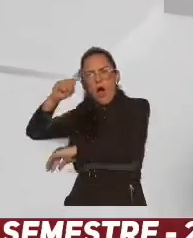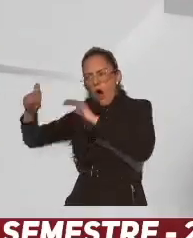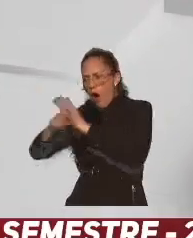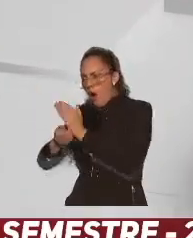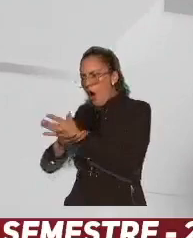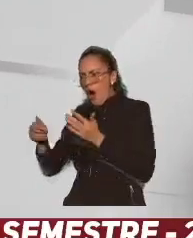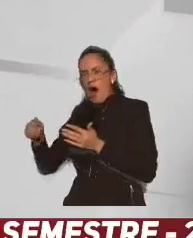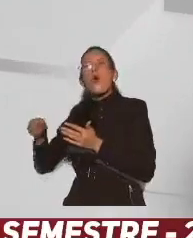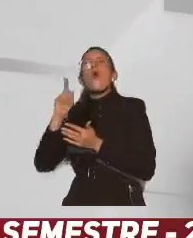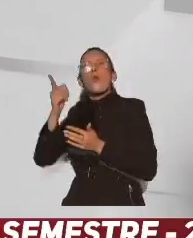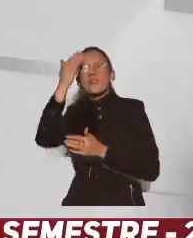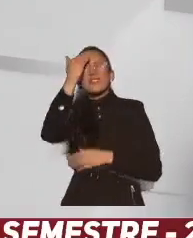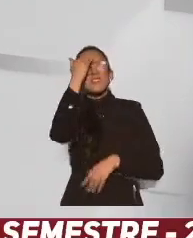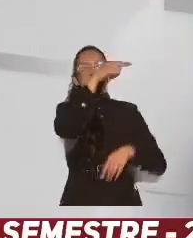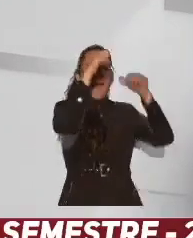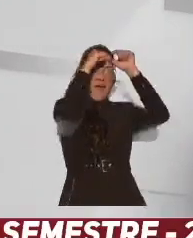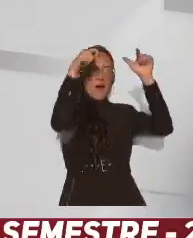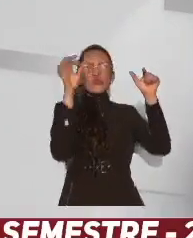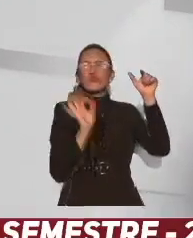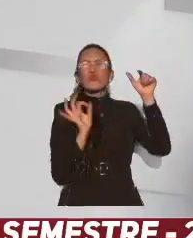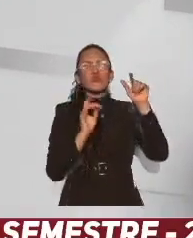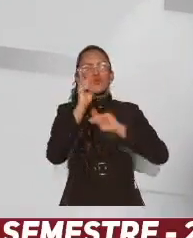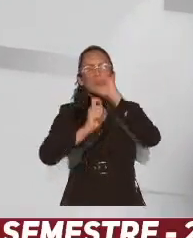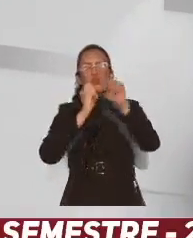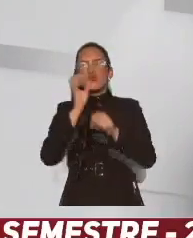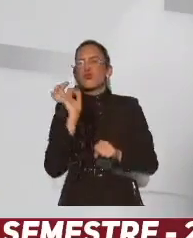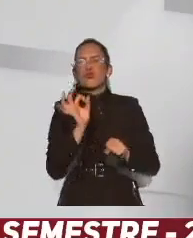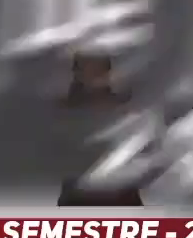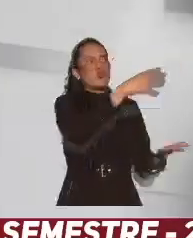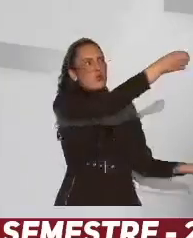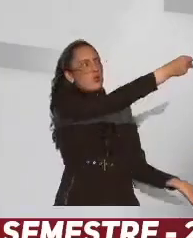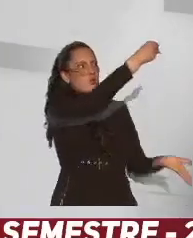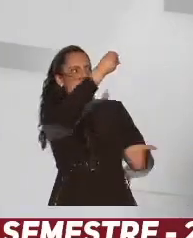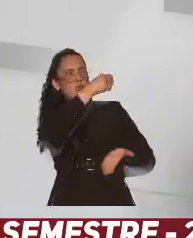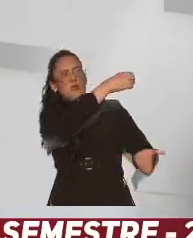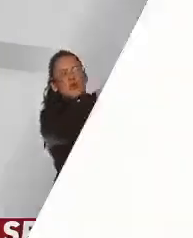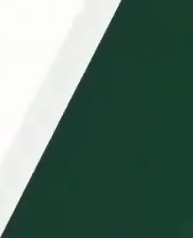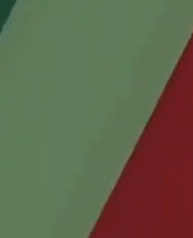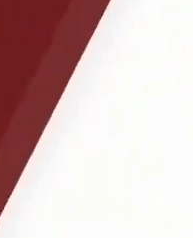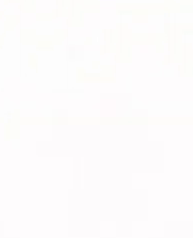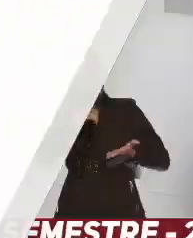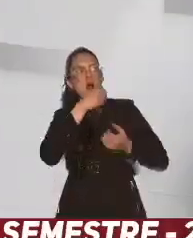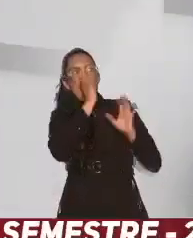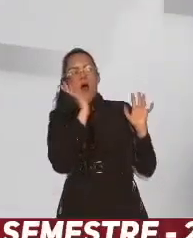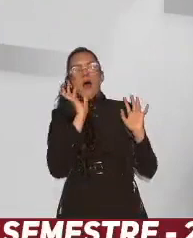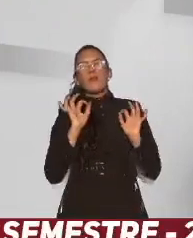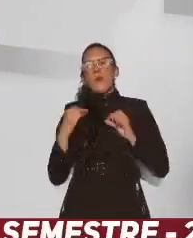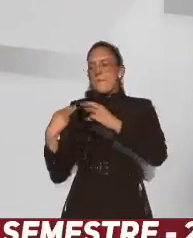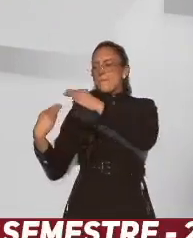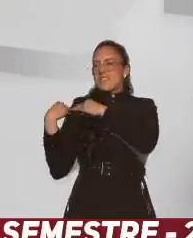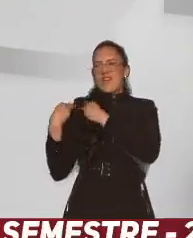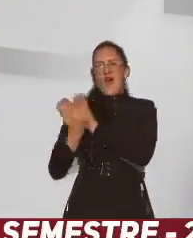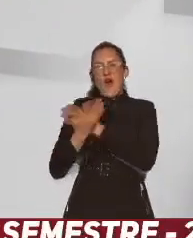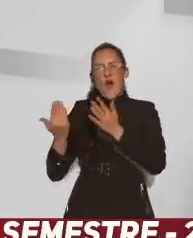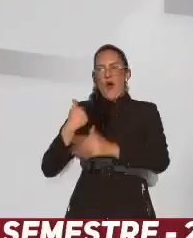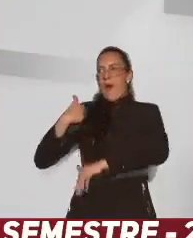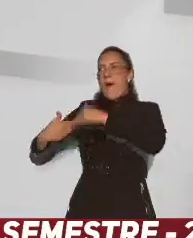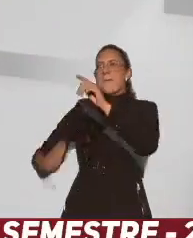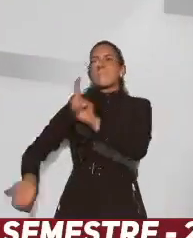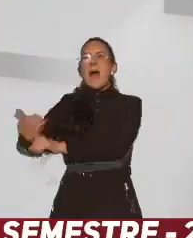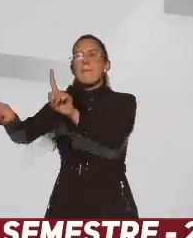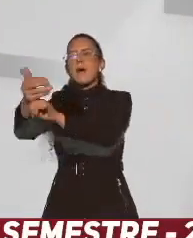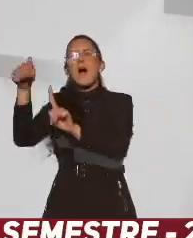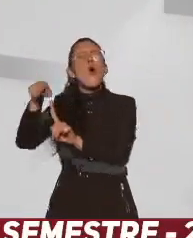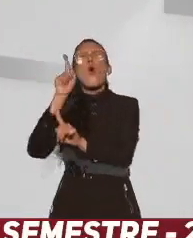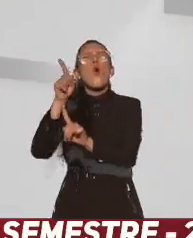colombiano todos los años nos entrega para dar cumplimiento a la misión que en la Constitución nos ha asignado a